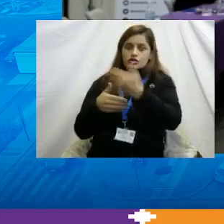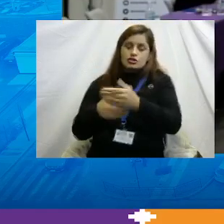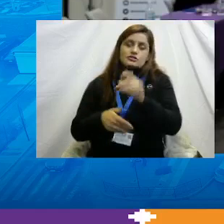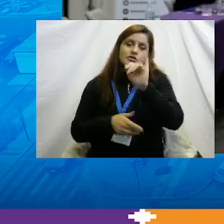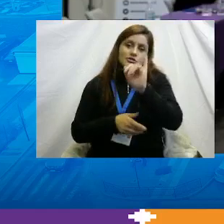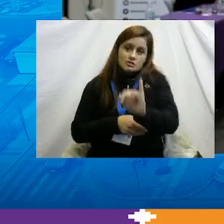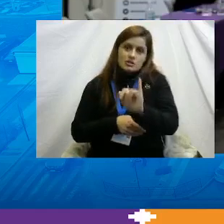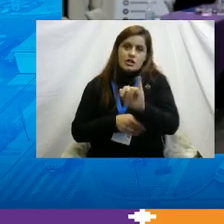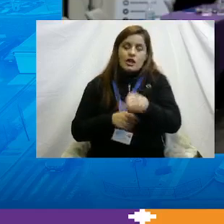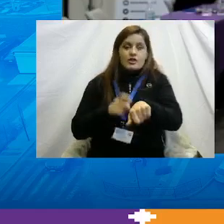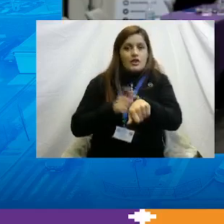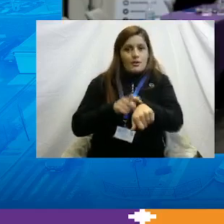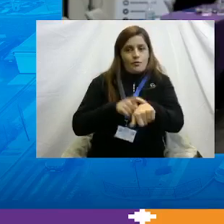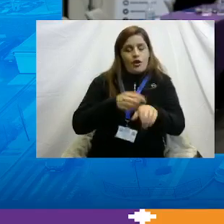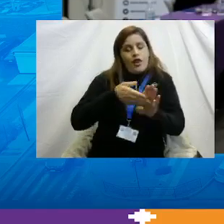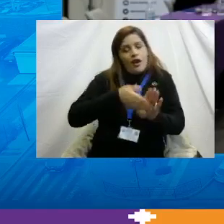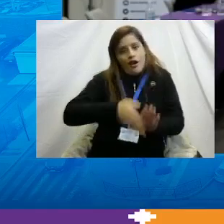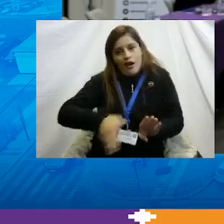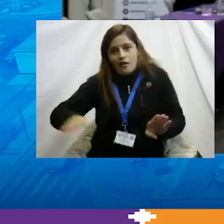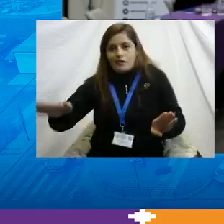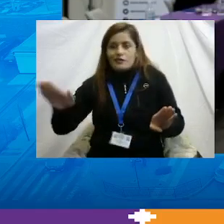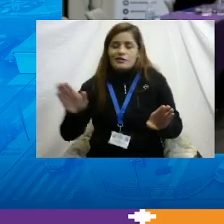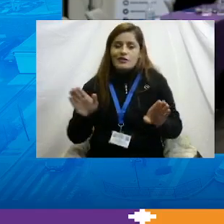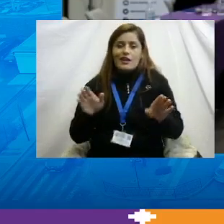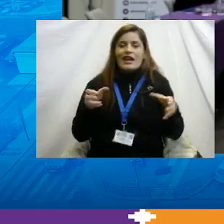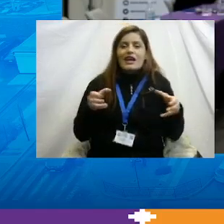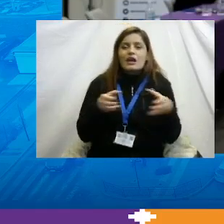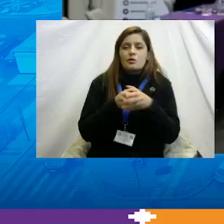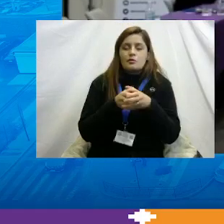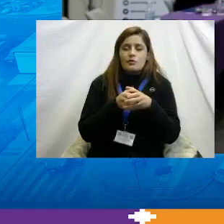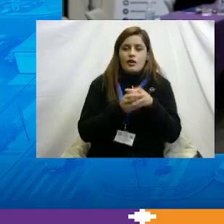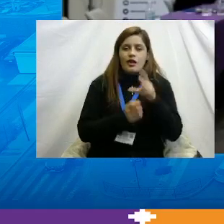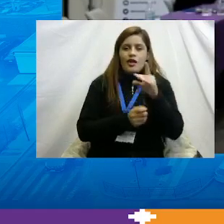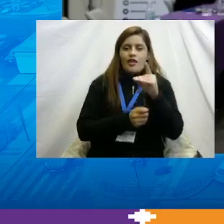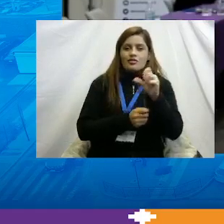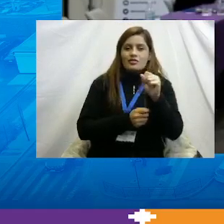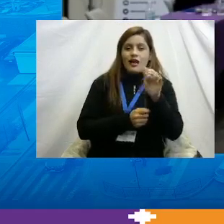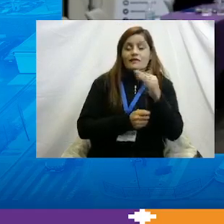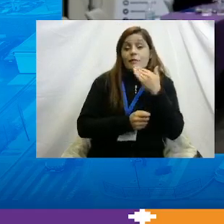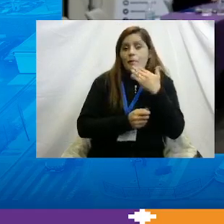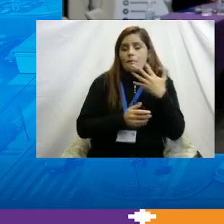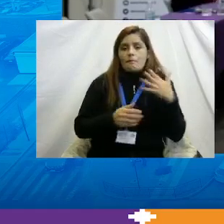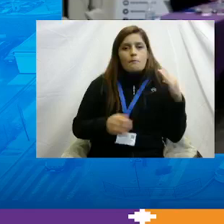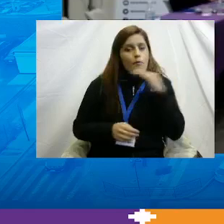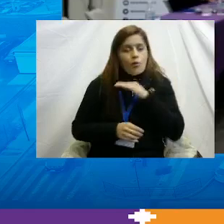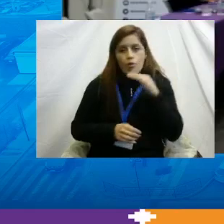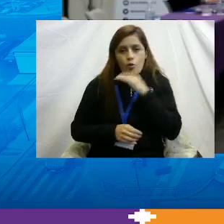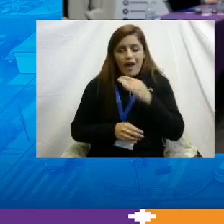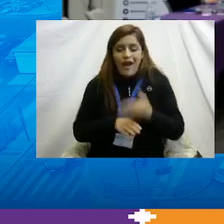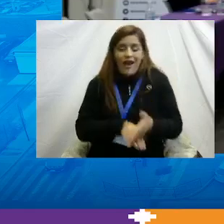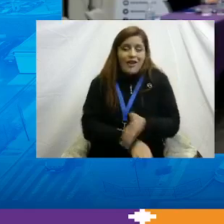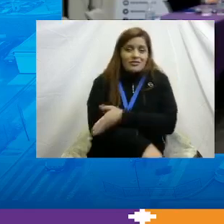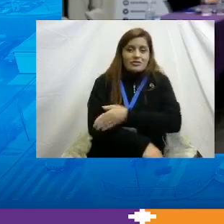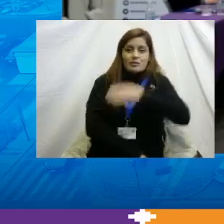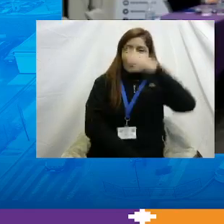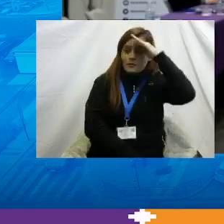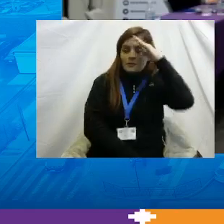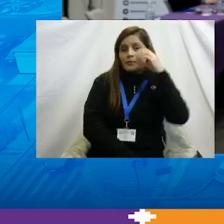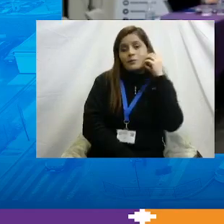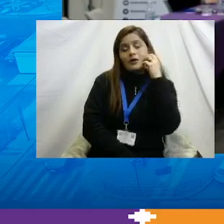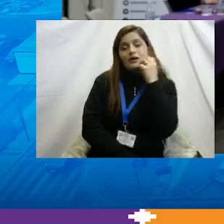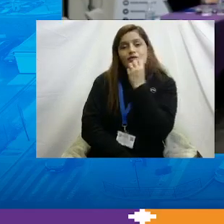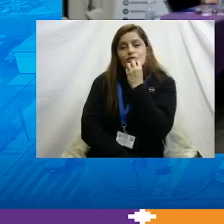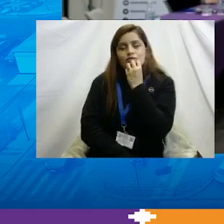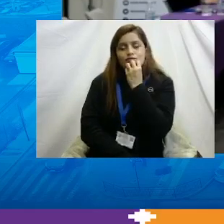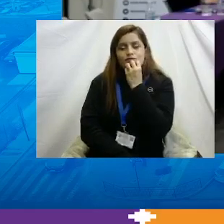también un tiempo, el equipo de DAF con premura también en mayo, si no me equivoco, como había mencionado,